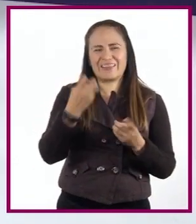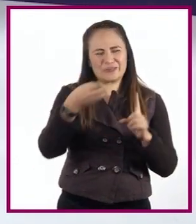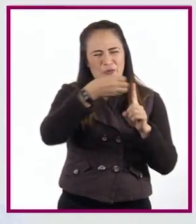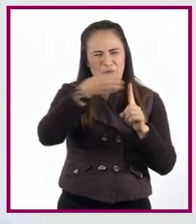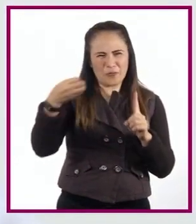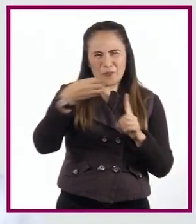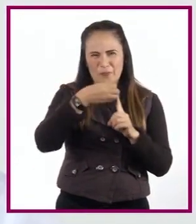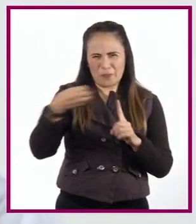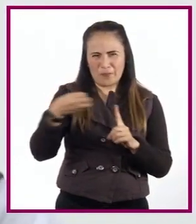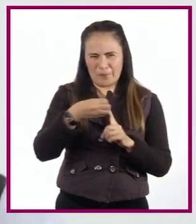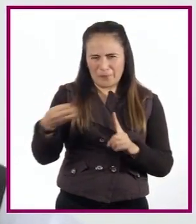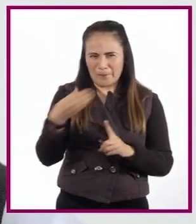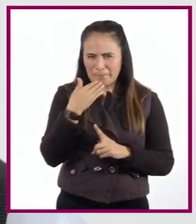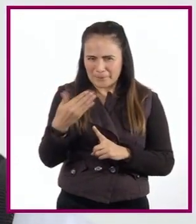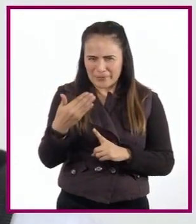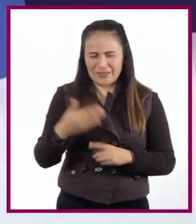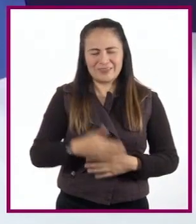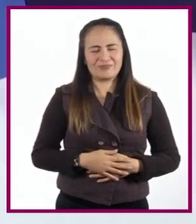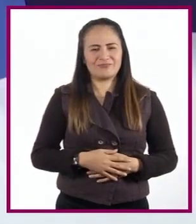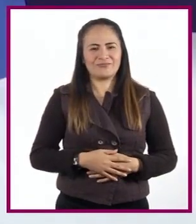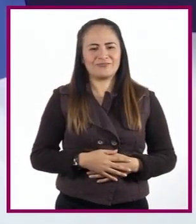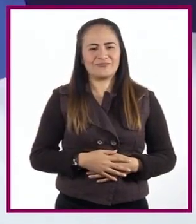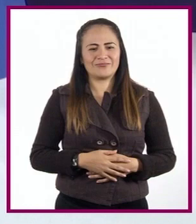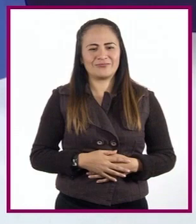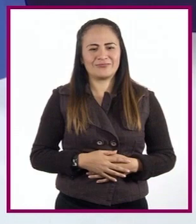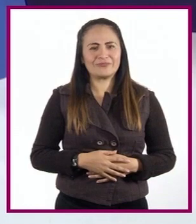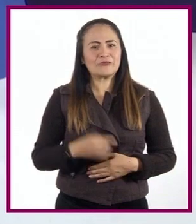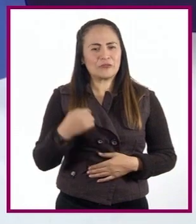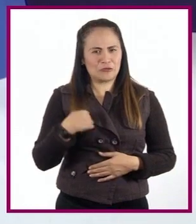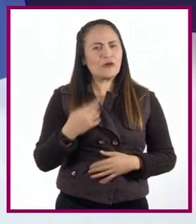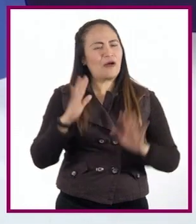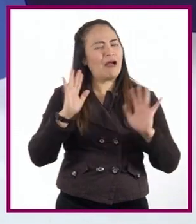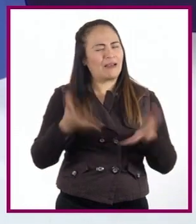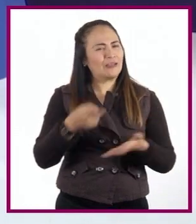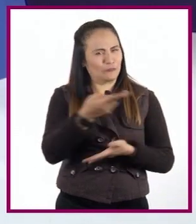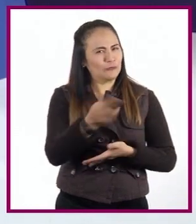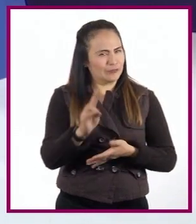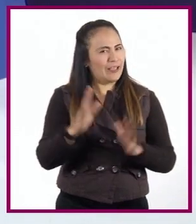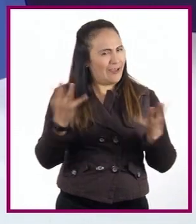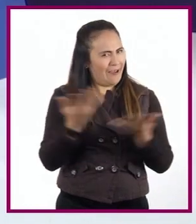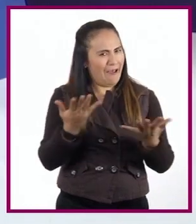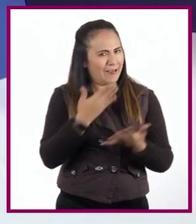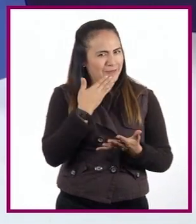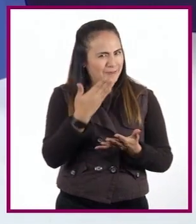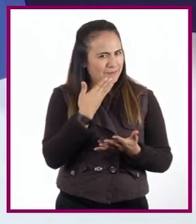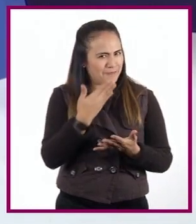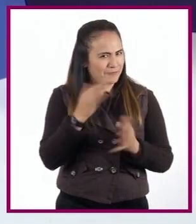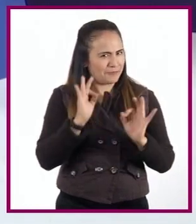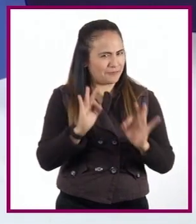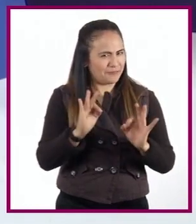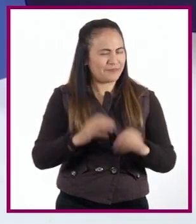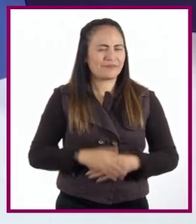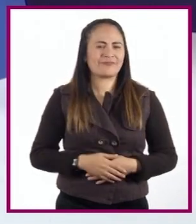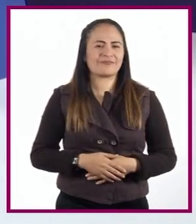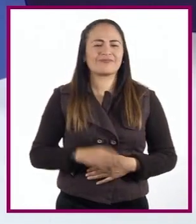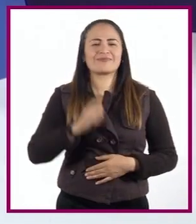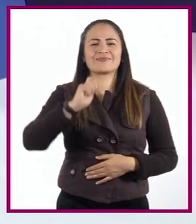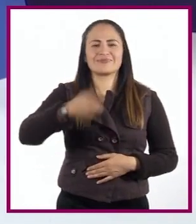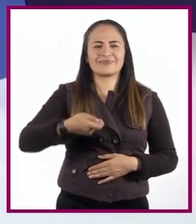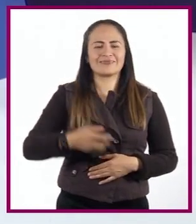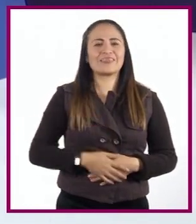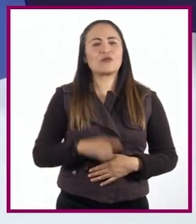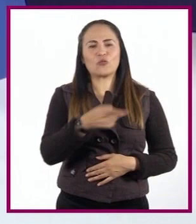noticia anterior. Muy bien. Yo sé que lo hicieron y además de manera correcta. Y eso quiere decir que